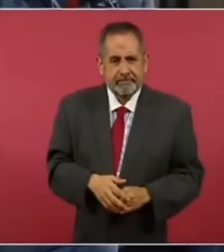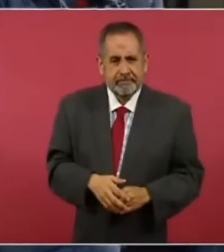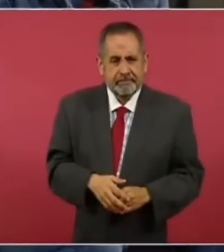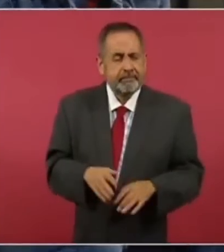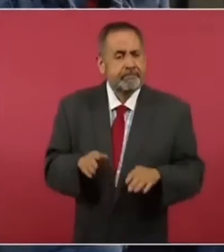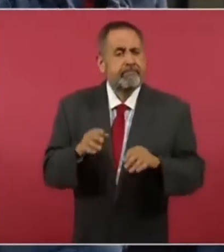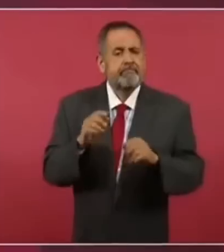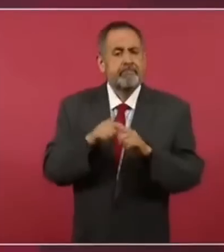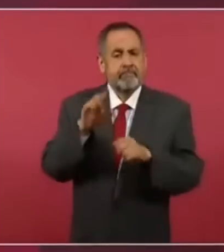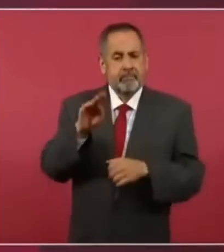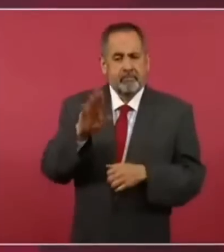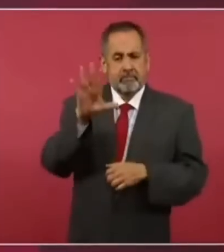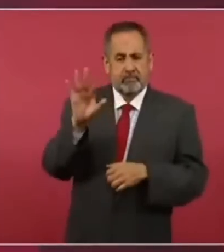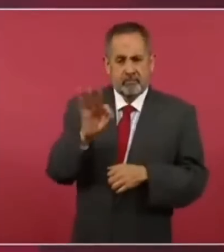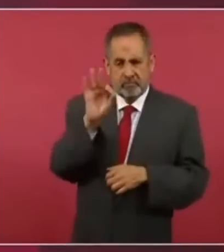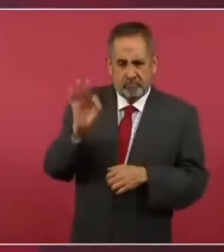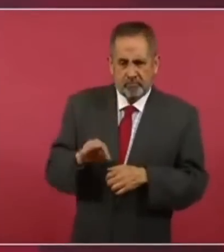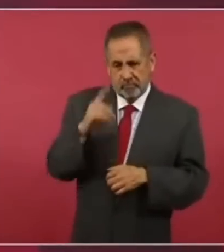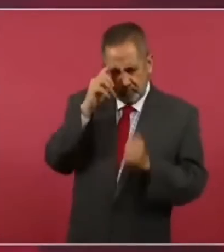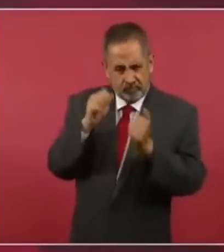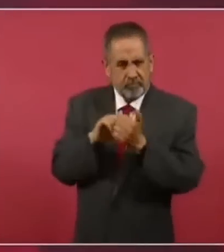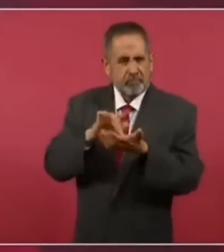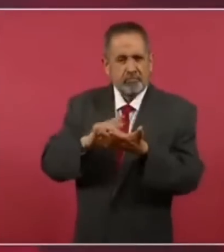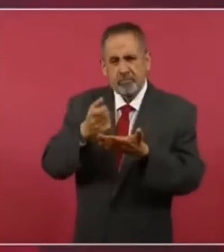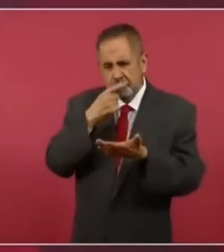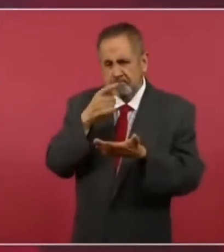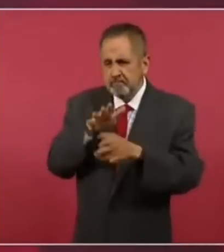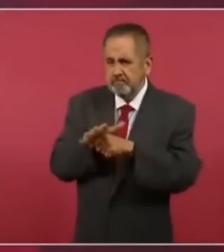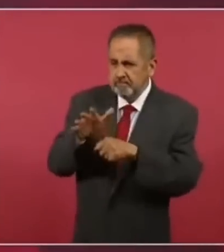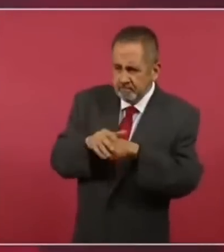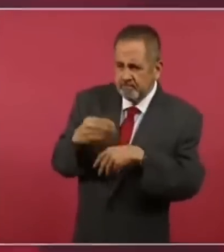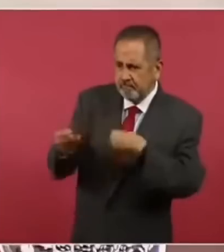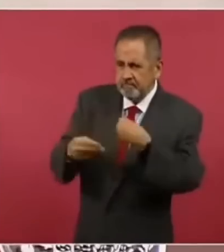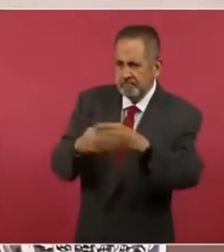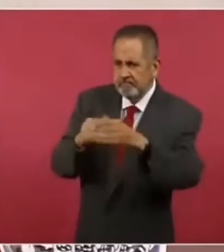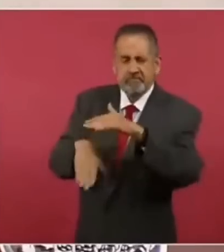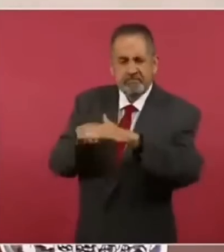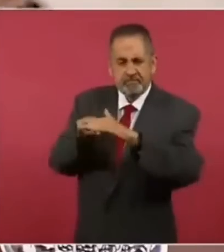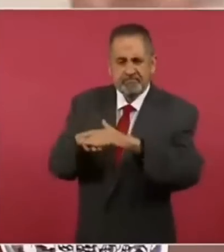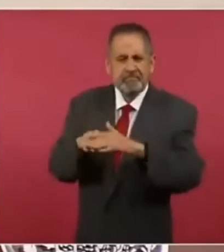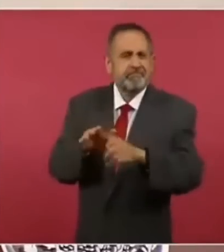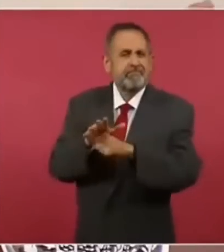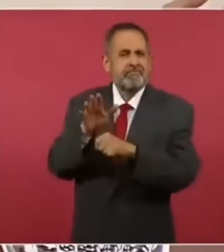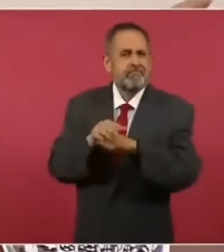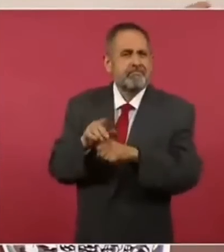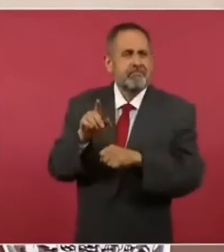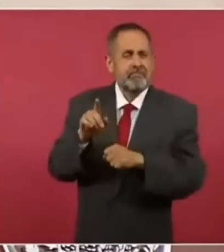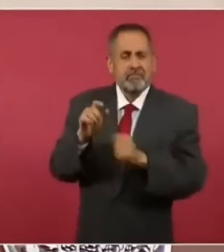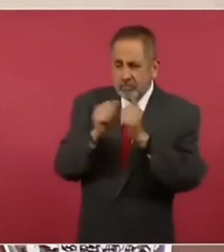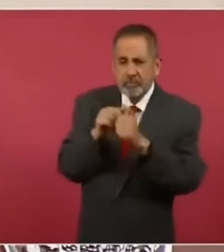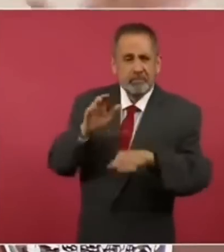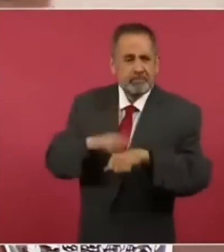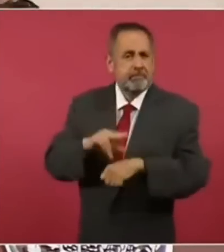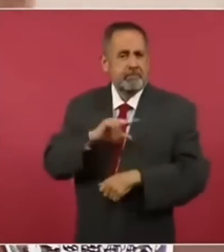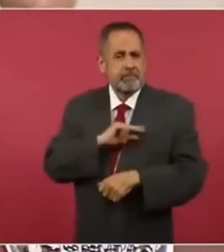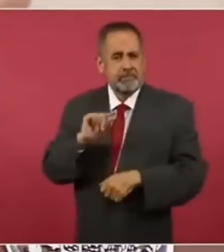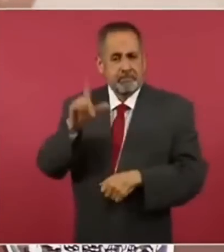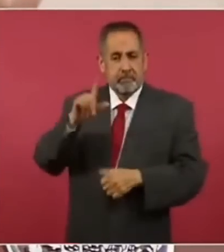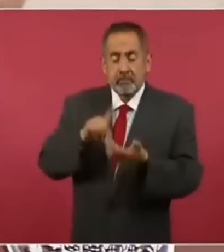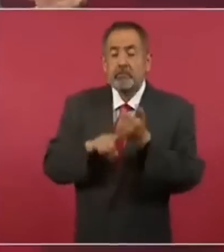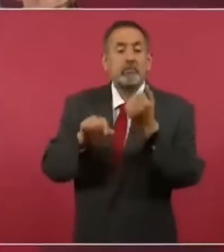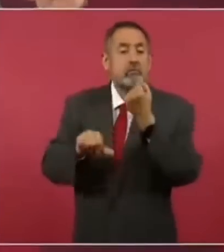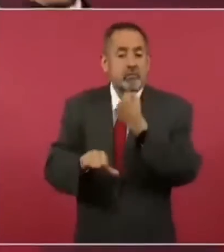Con el 95% del abasto de medicamentos y ya casi con todos los especialistas en